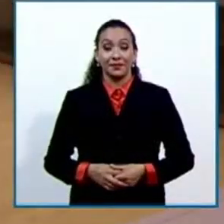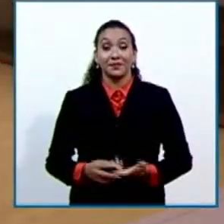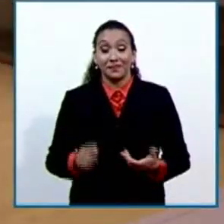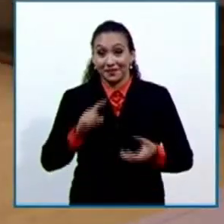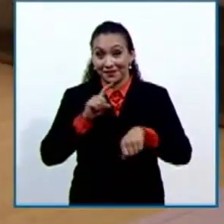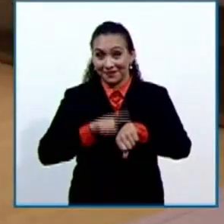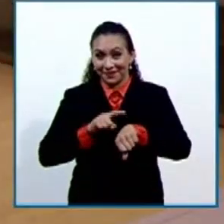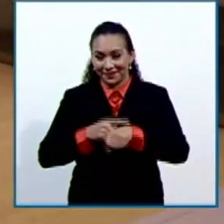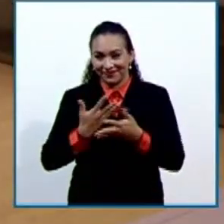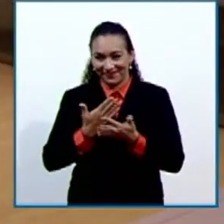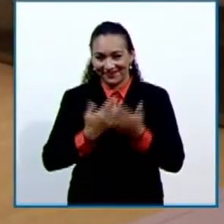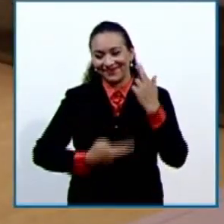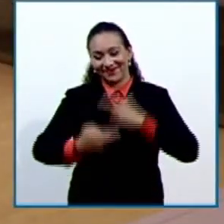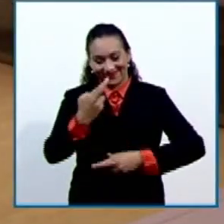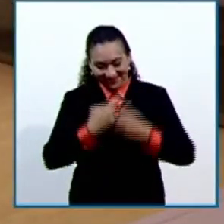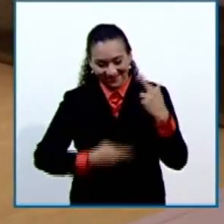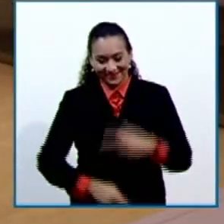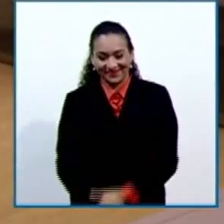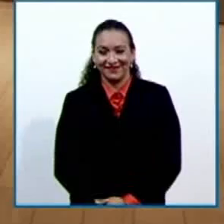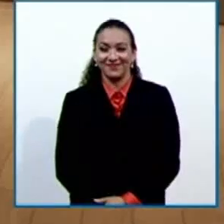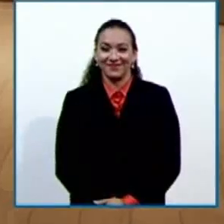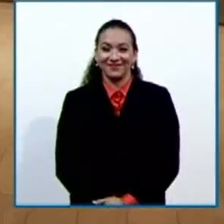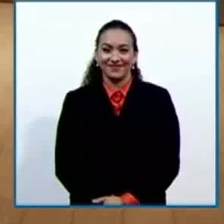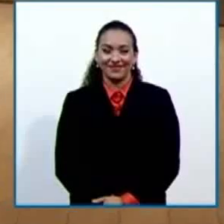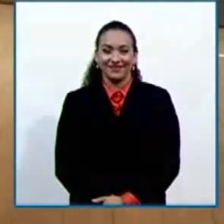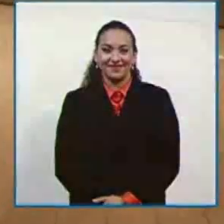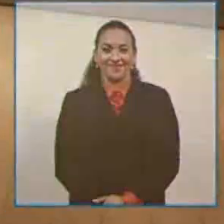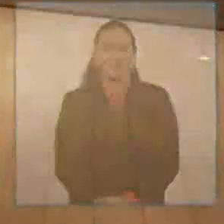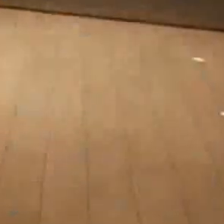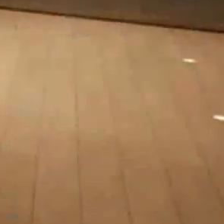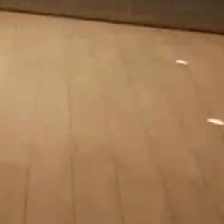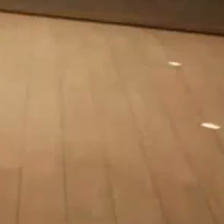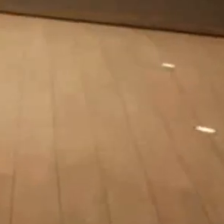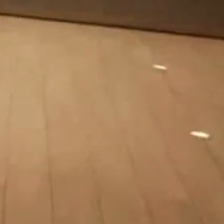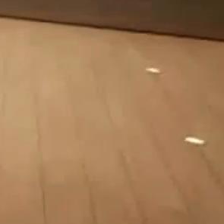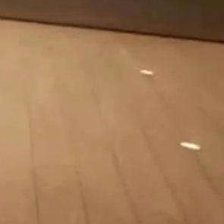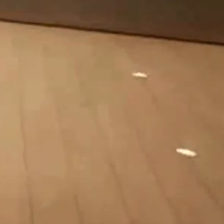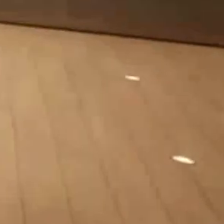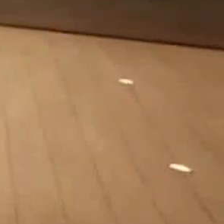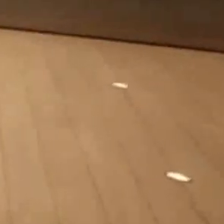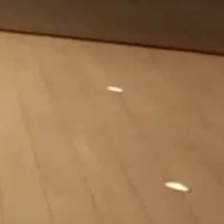Vámonos rápidamente a unos mensajes. Regresamos.